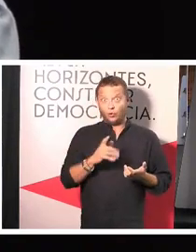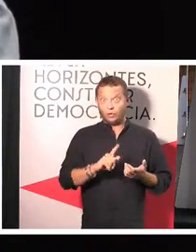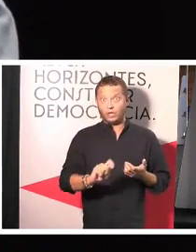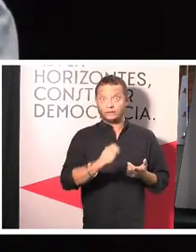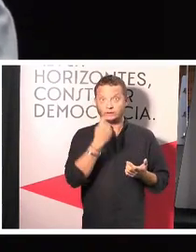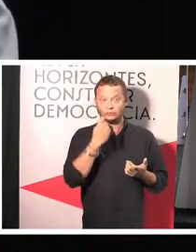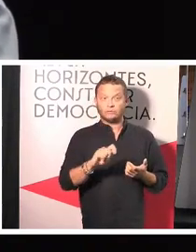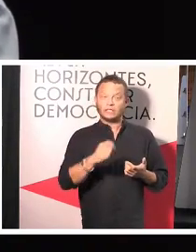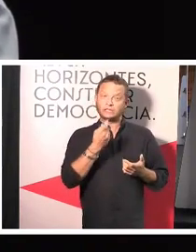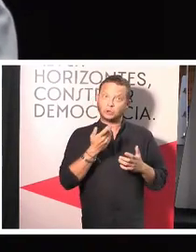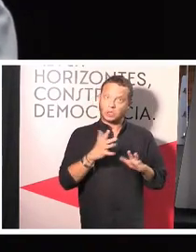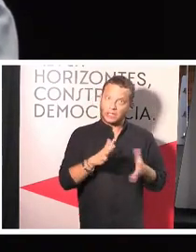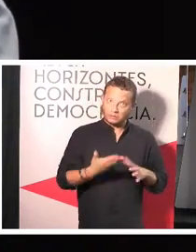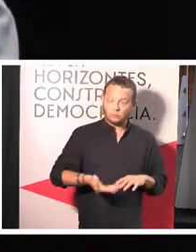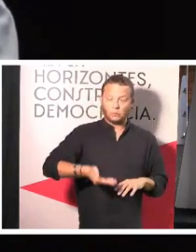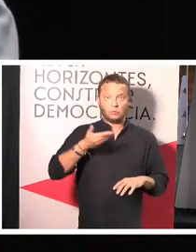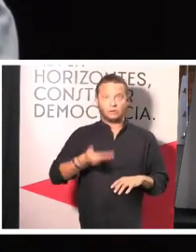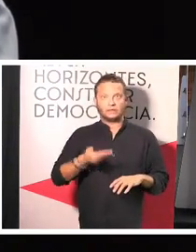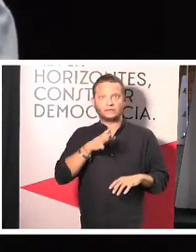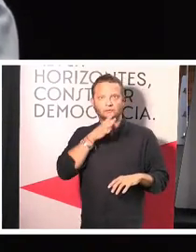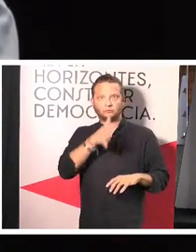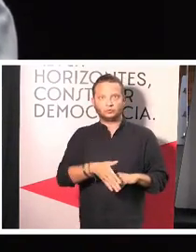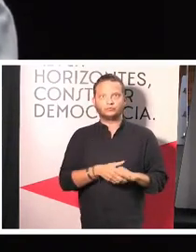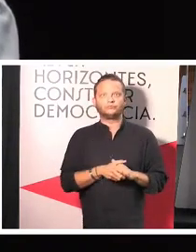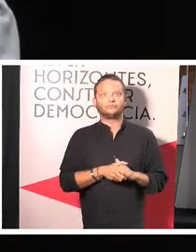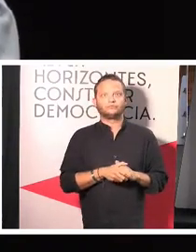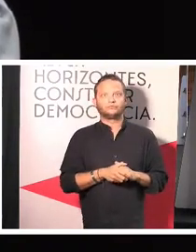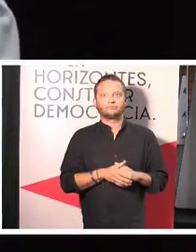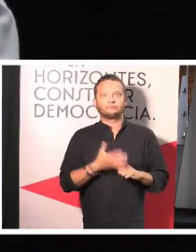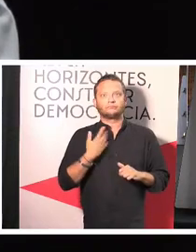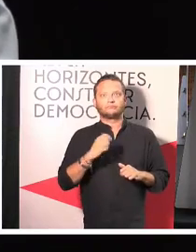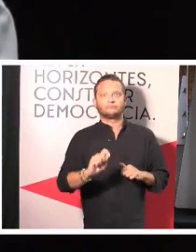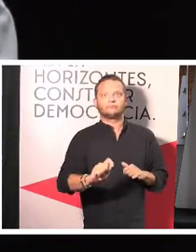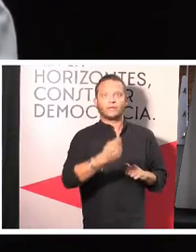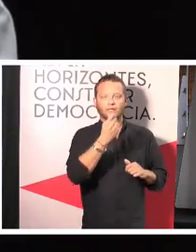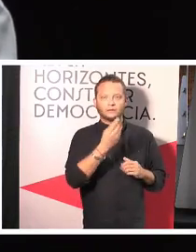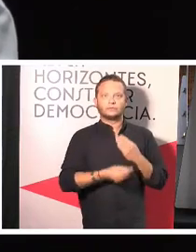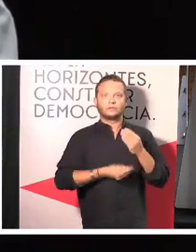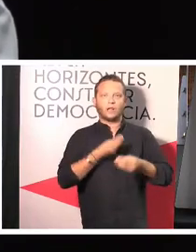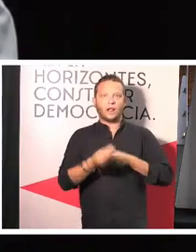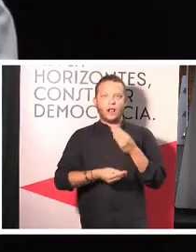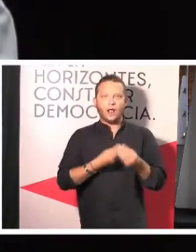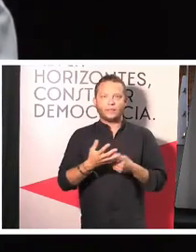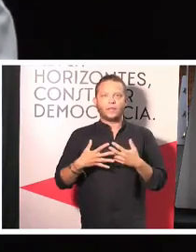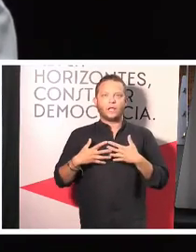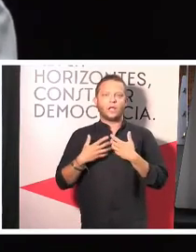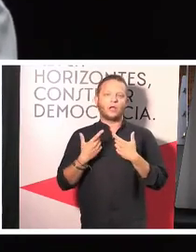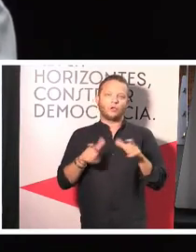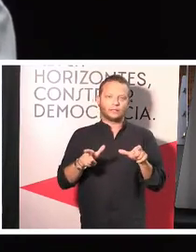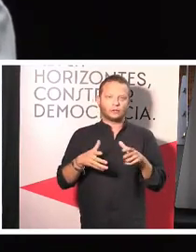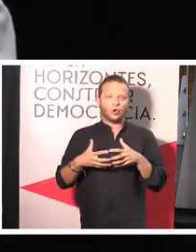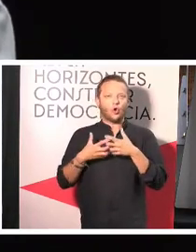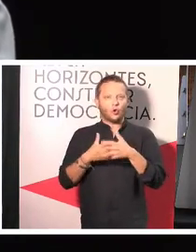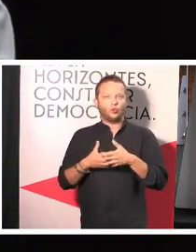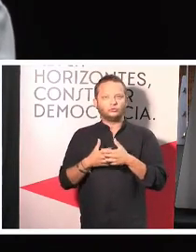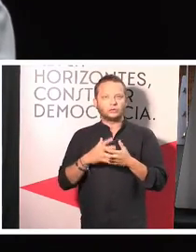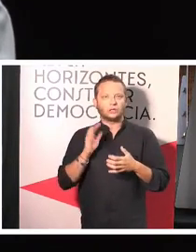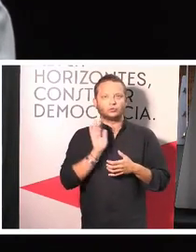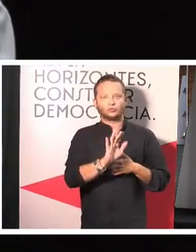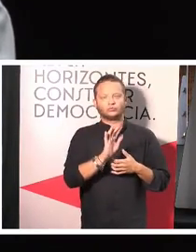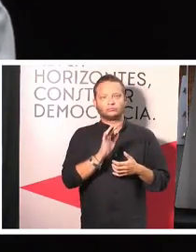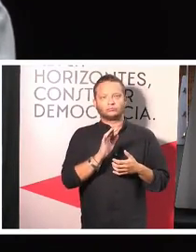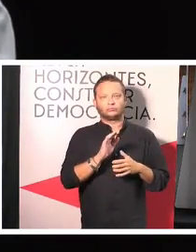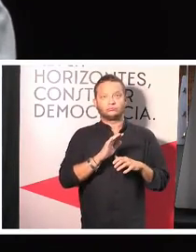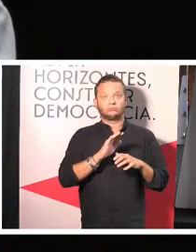éxito relativo importante, ¿no? En el sentido de que el éxito que se ha tenido desde la lucha del sector del taxi,